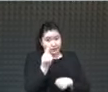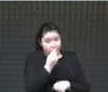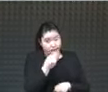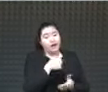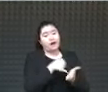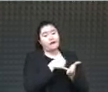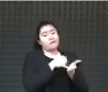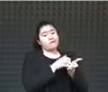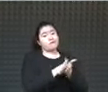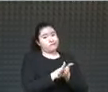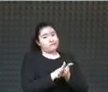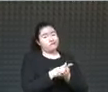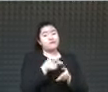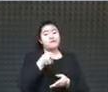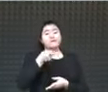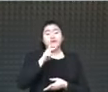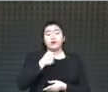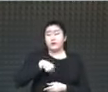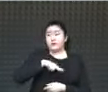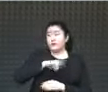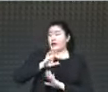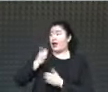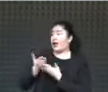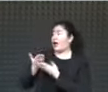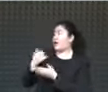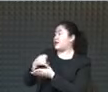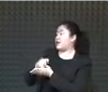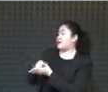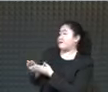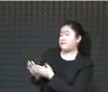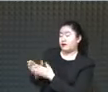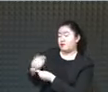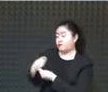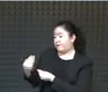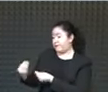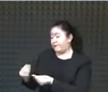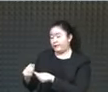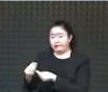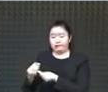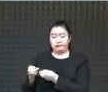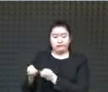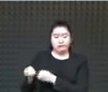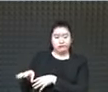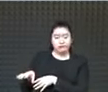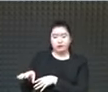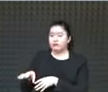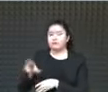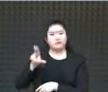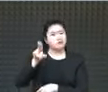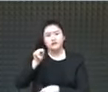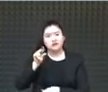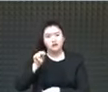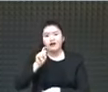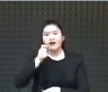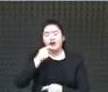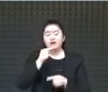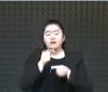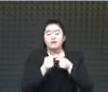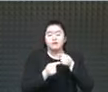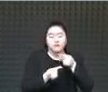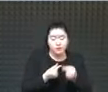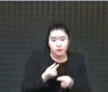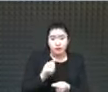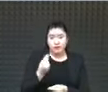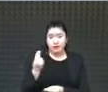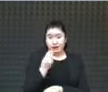Entonces, no es algo que ya habíamos impreso y ahora ya no vamos a ocuparlo, sino sencillamente vamos produciéndolo conforme